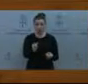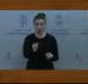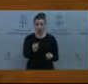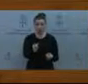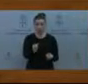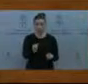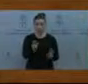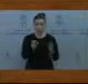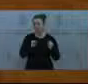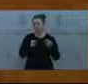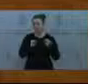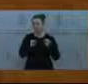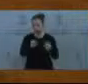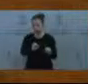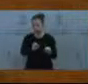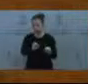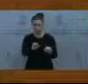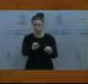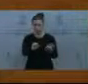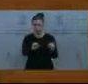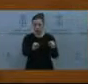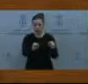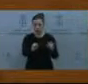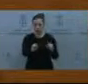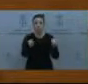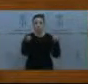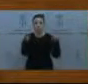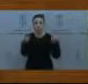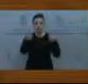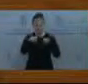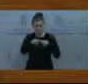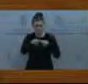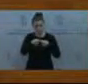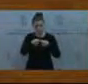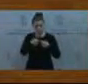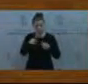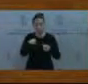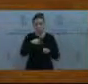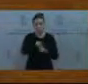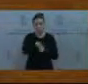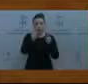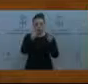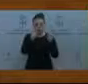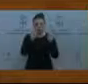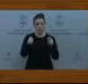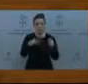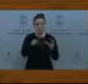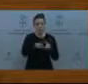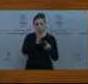es la concertación en el ámbito educativo. Desde el Partido Popular creemos, por contra,